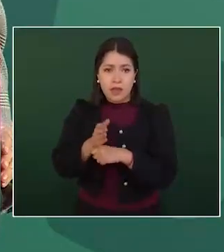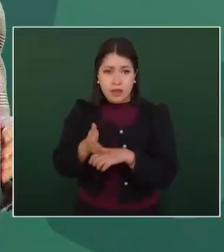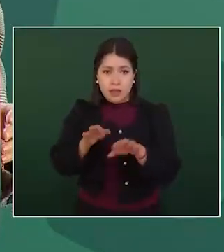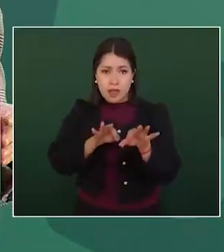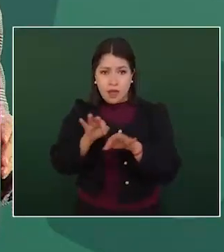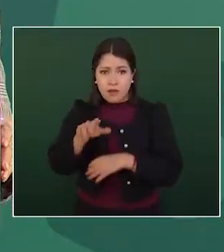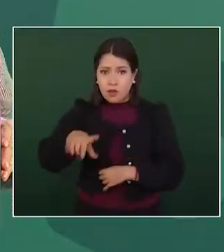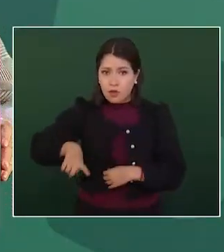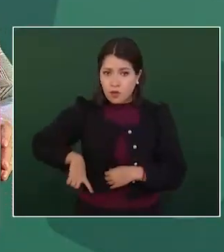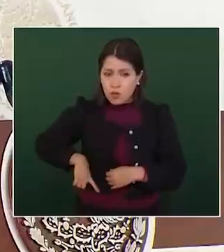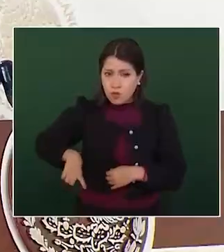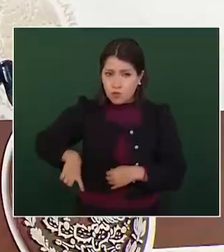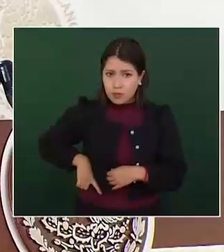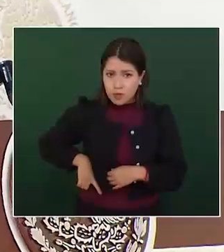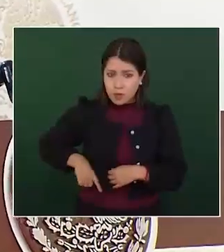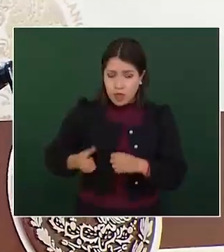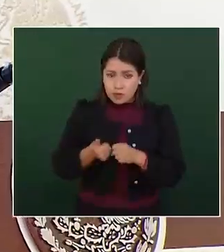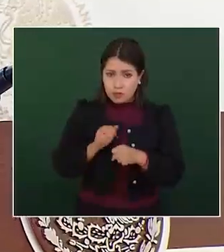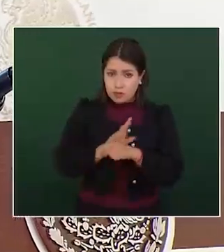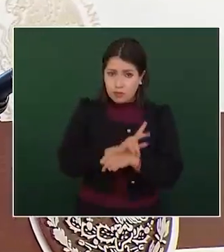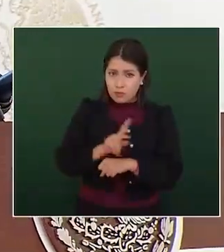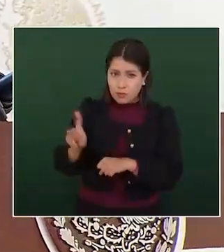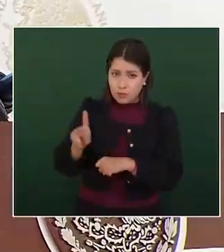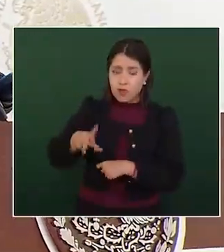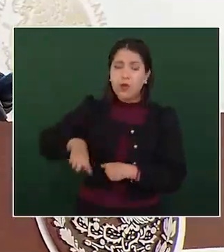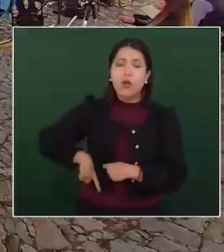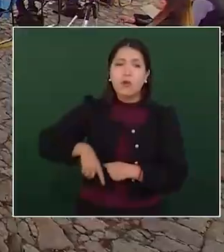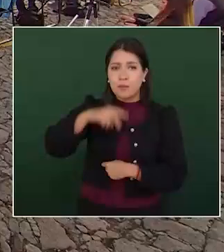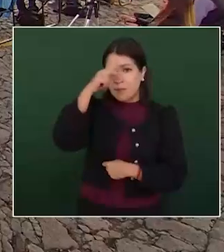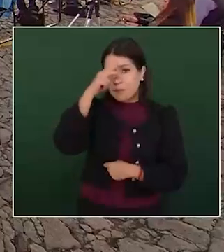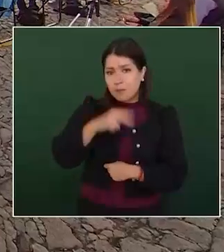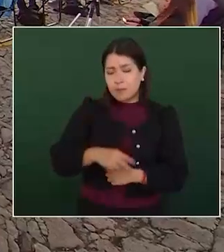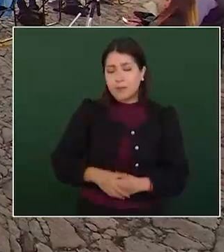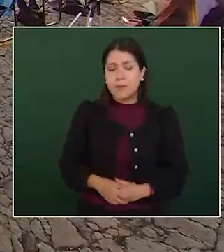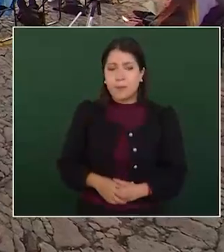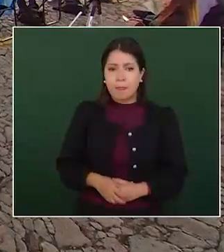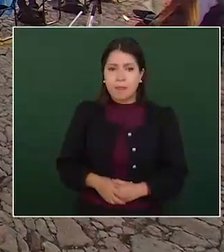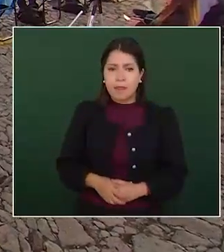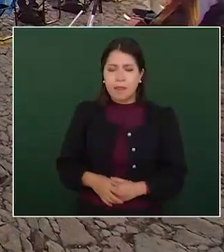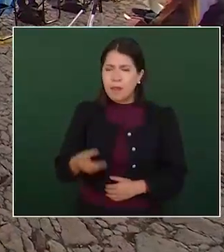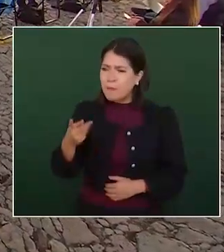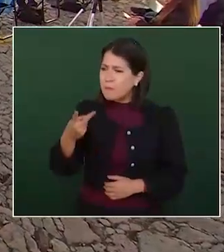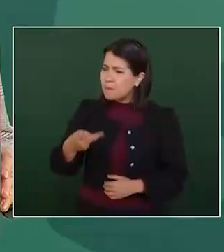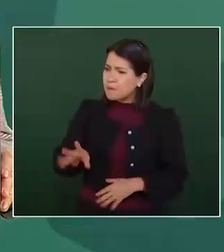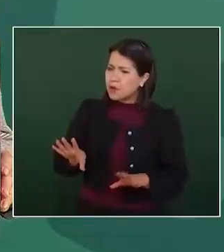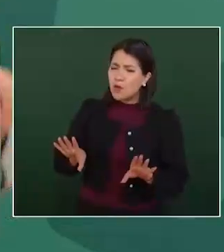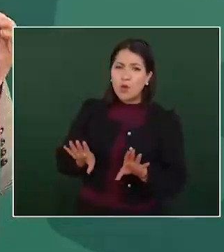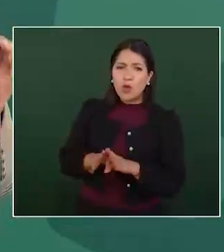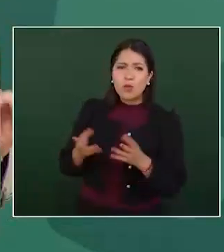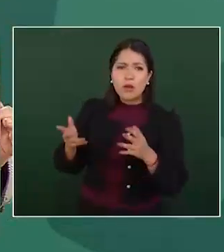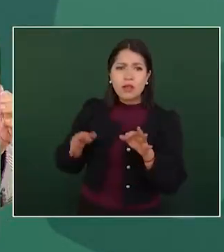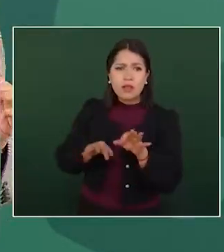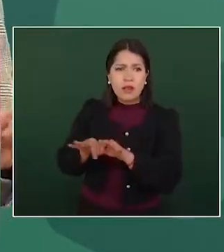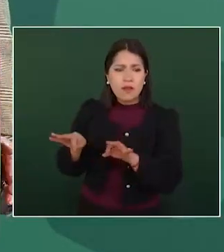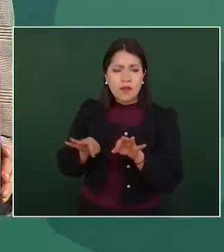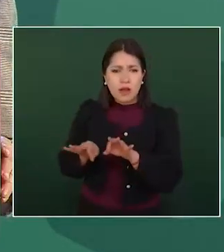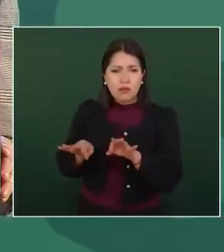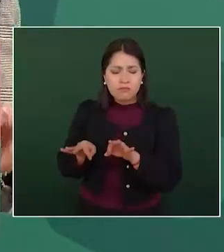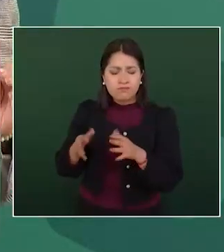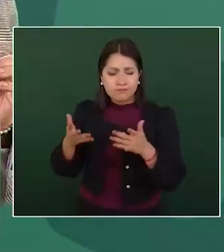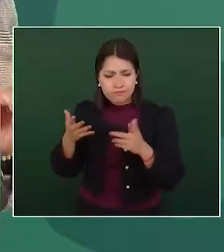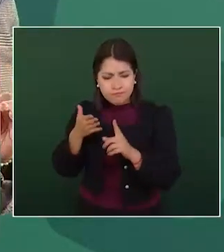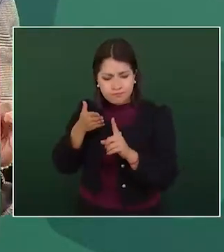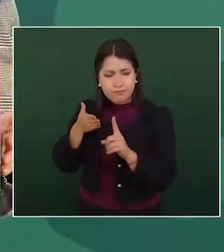la Administración Pública y del Gobierno de México. ¿Qué nos ha guiado? La certeza y